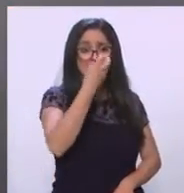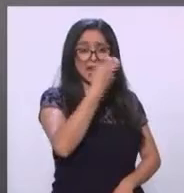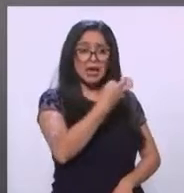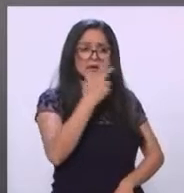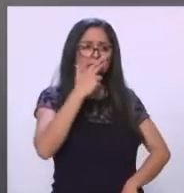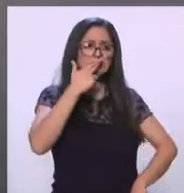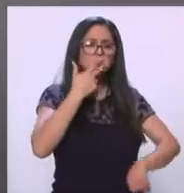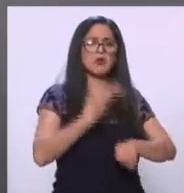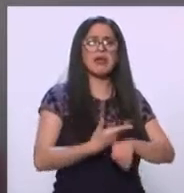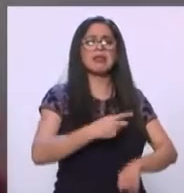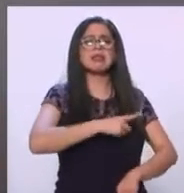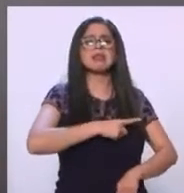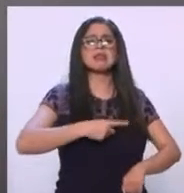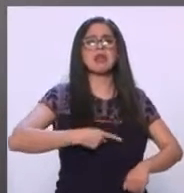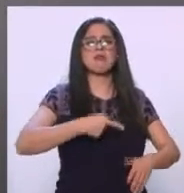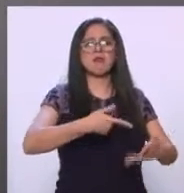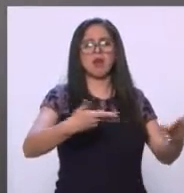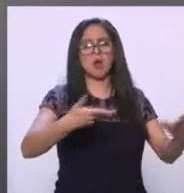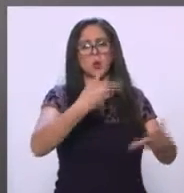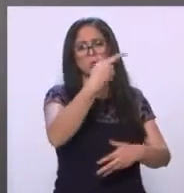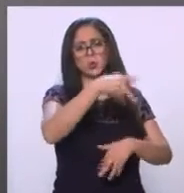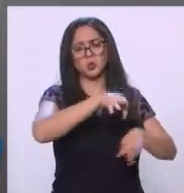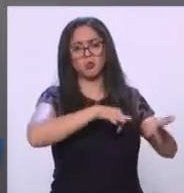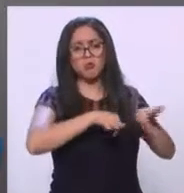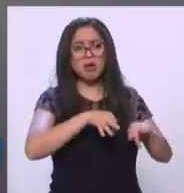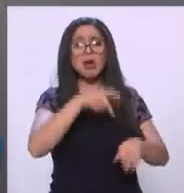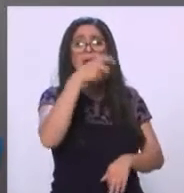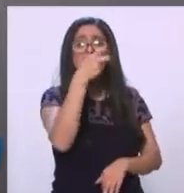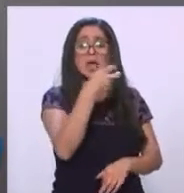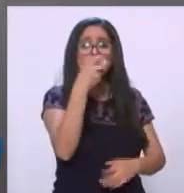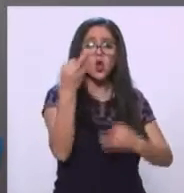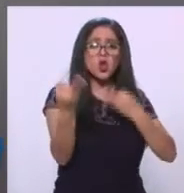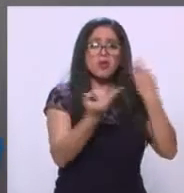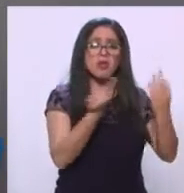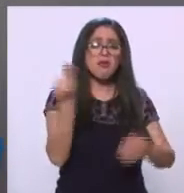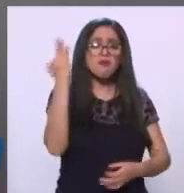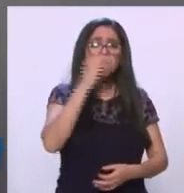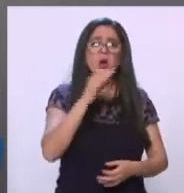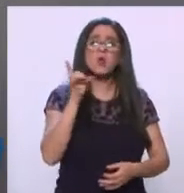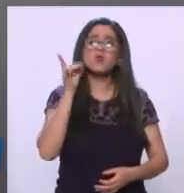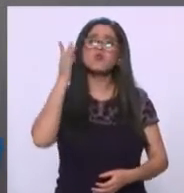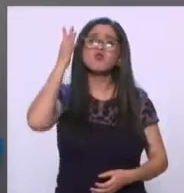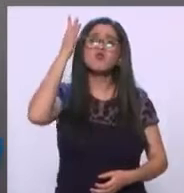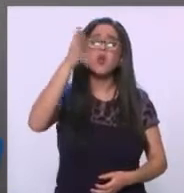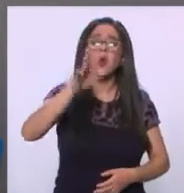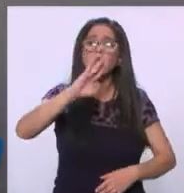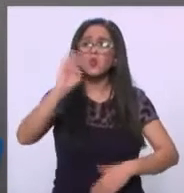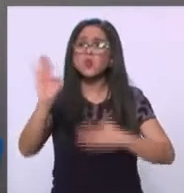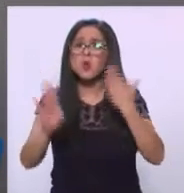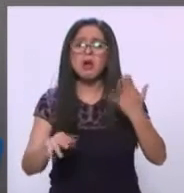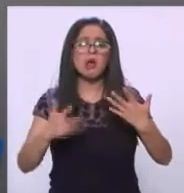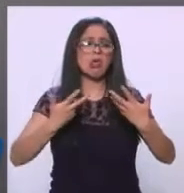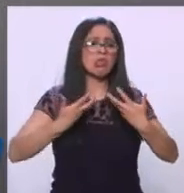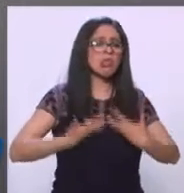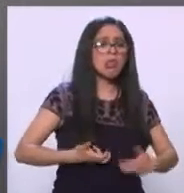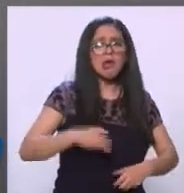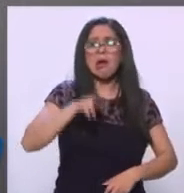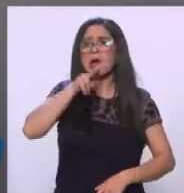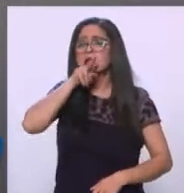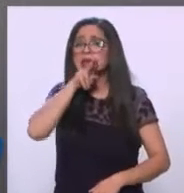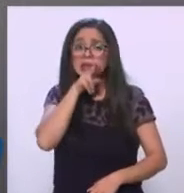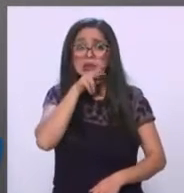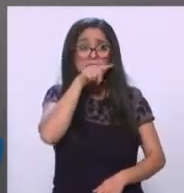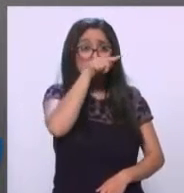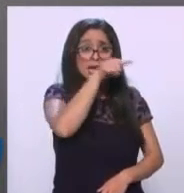información pues afecta de muchas maneras, puede provocar muertes, desgracias, crisis, y si los medios públicos se suman de esta manera